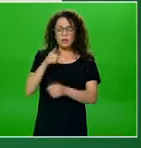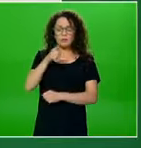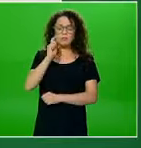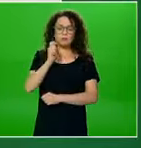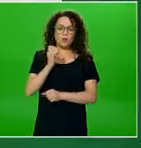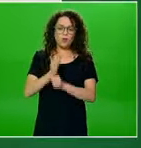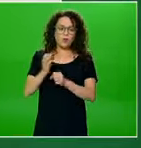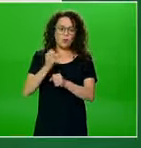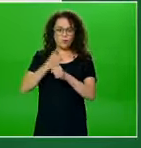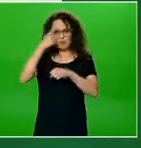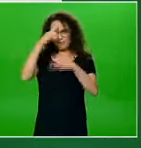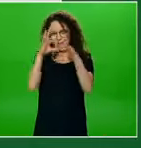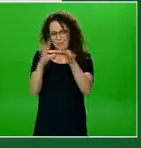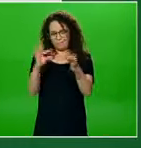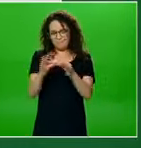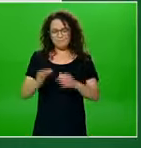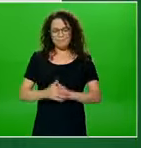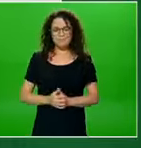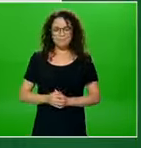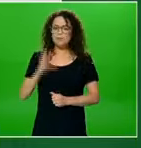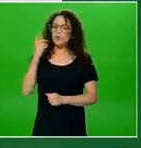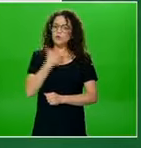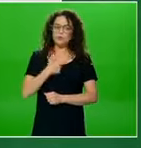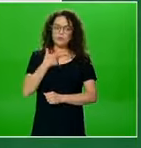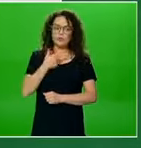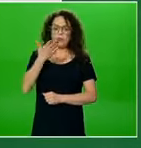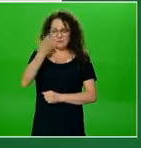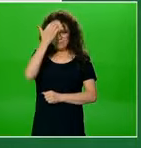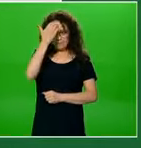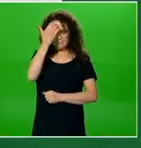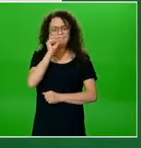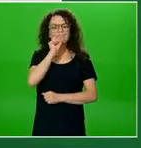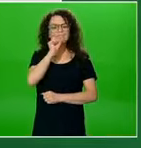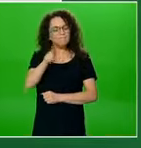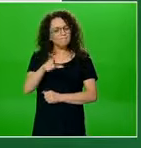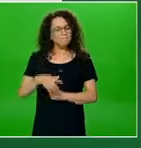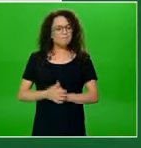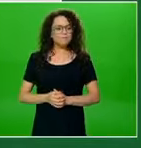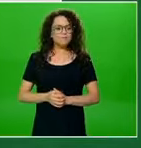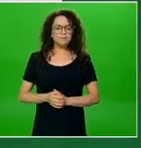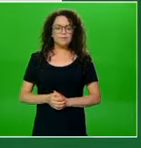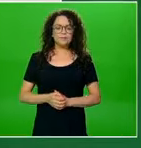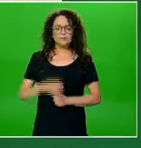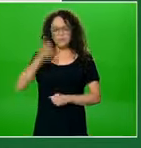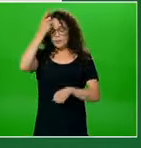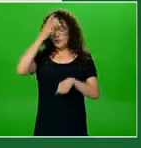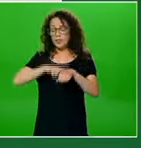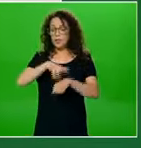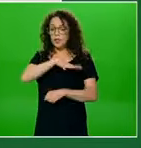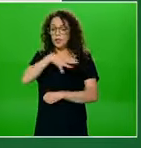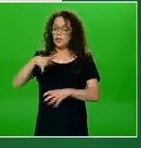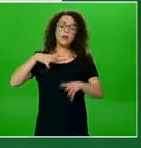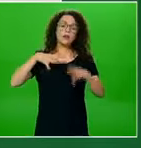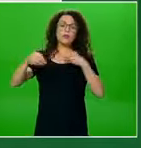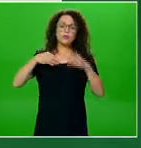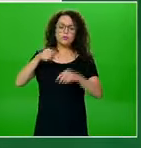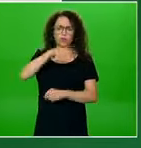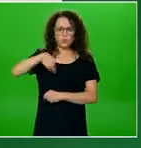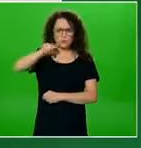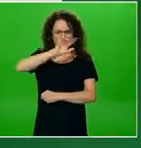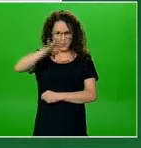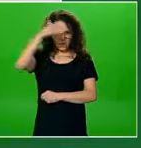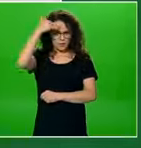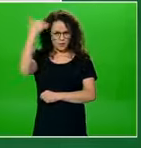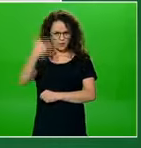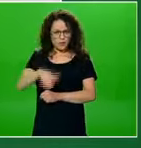oportunidad. Es un gusto conocerlo también. En la Dirección General de Epidemiología, como ustedes saben,